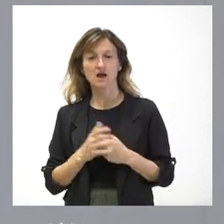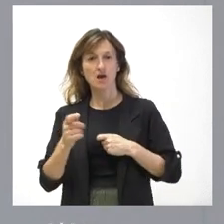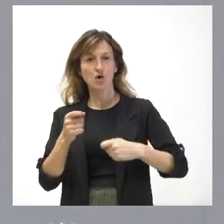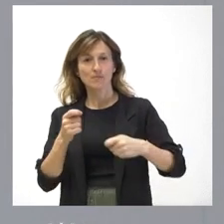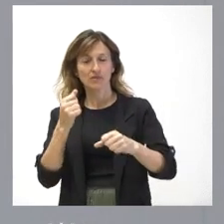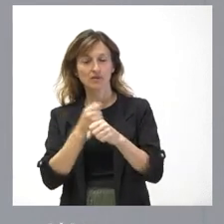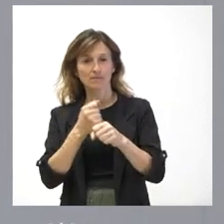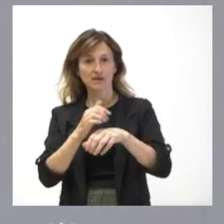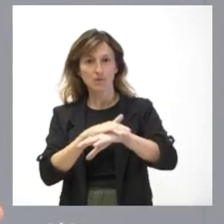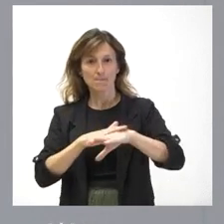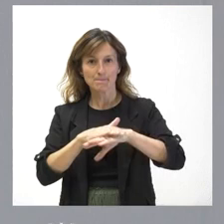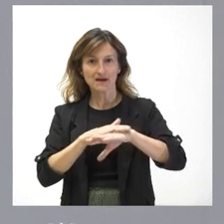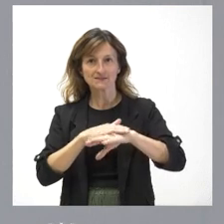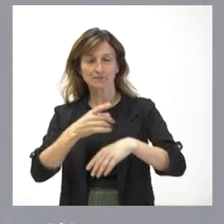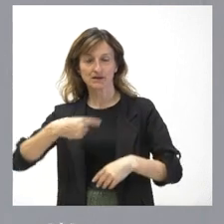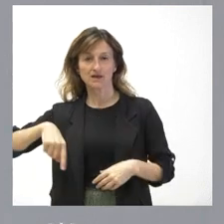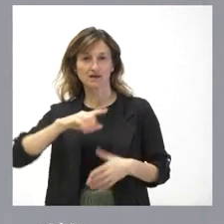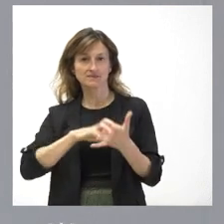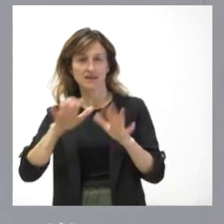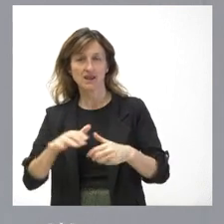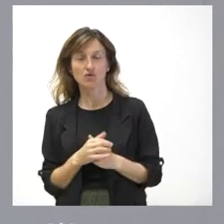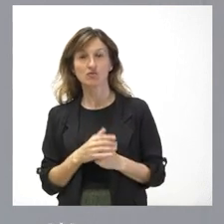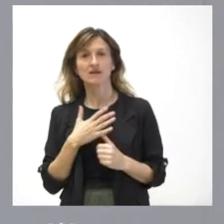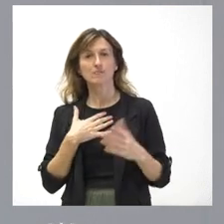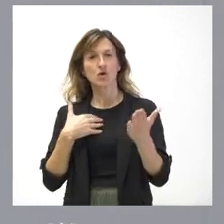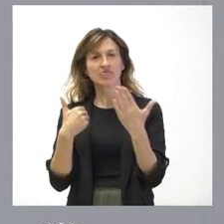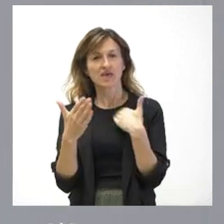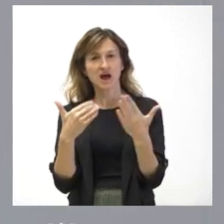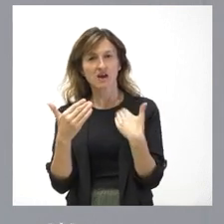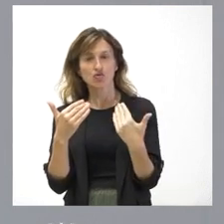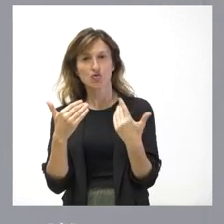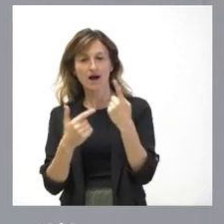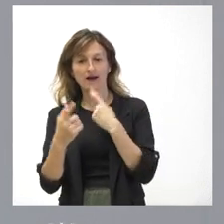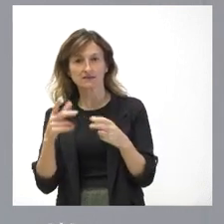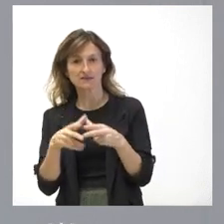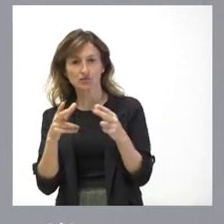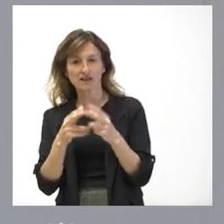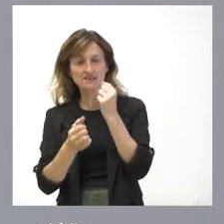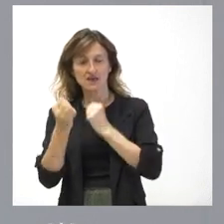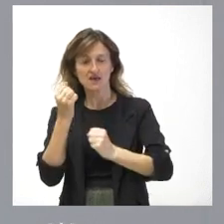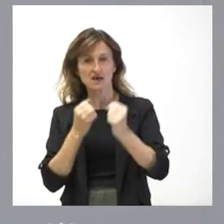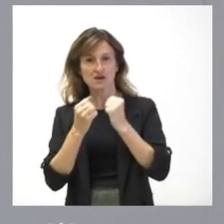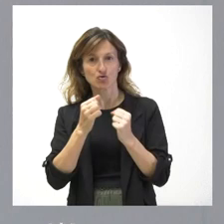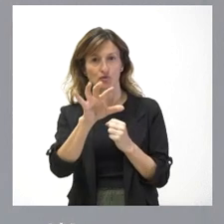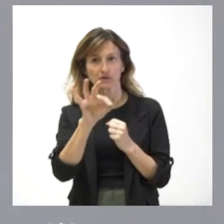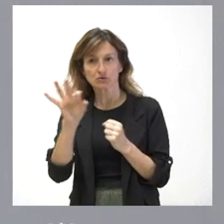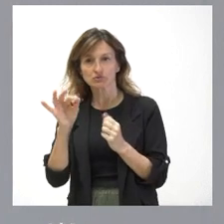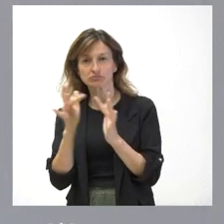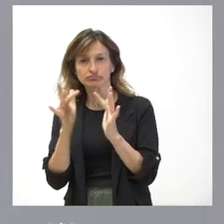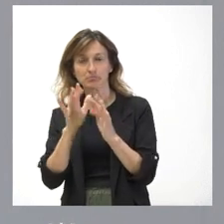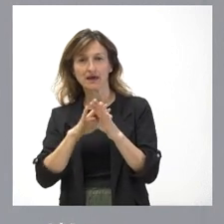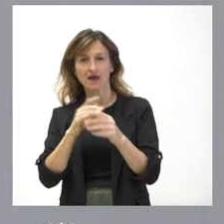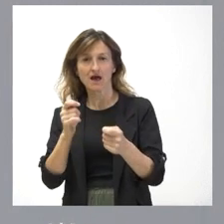básica para nuestra comunidad Autónoma y vamos a construir ese futuro desde el diálogo contando con los agentes sociales y económicos que tienen mucho que aportar